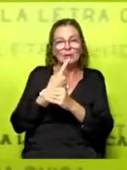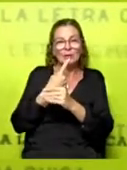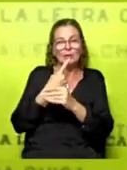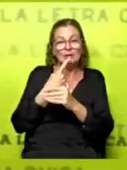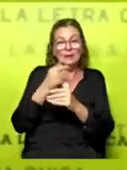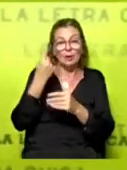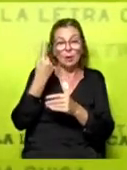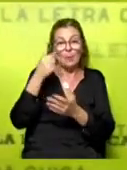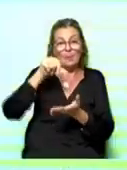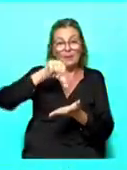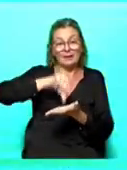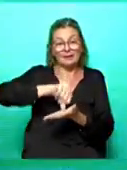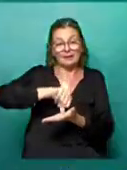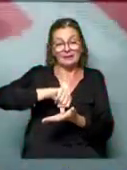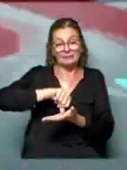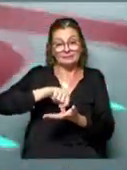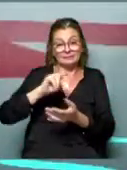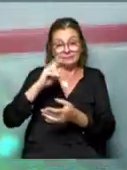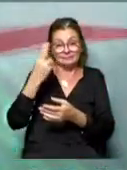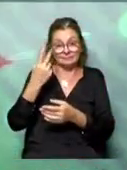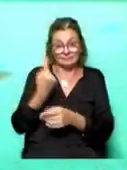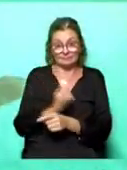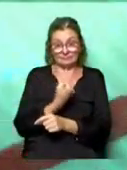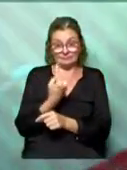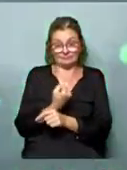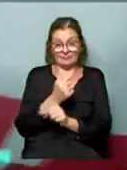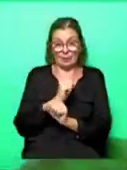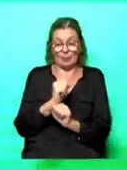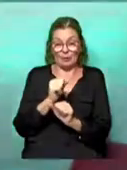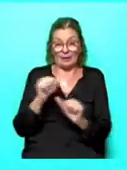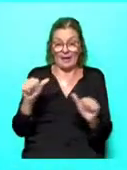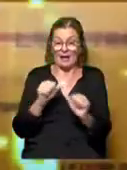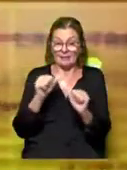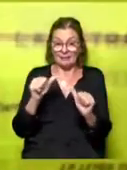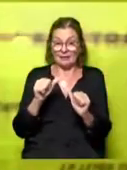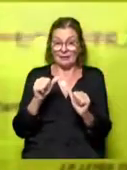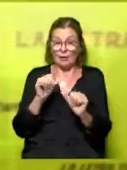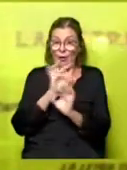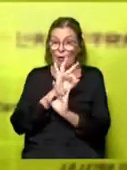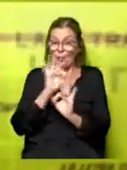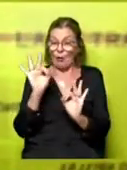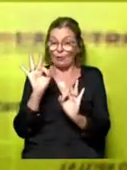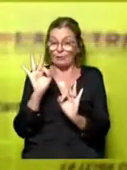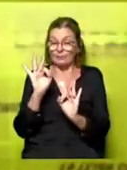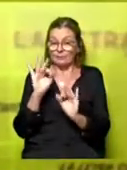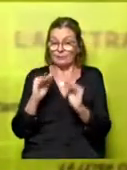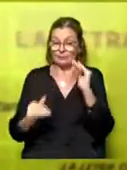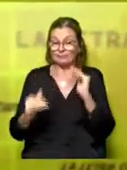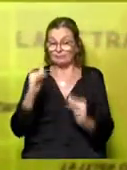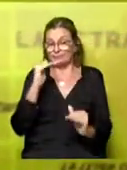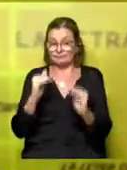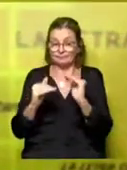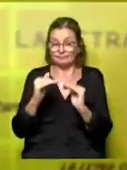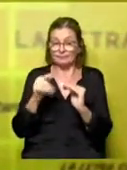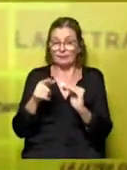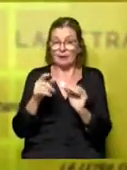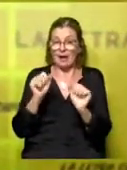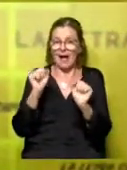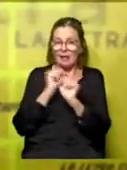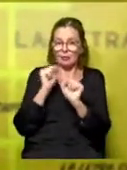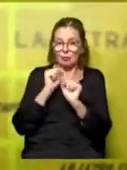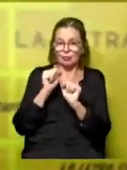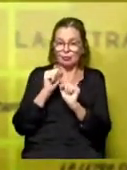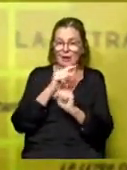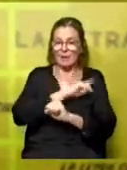en un país, y si Uruguay solito puede hacer punta o se desestabiliza, porque asusta a los grandes